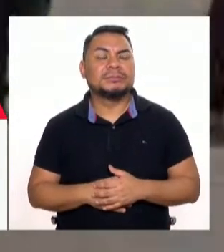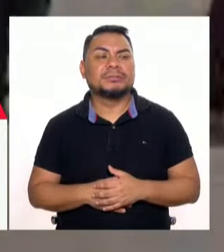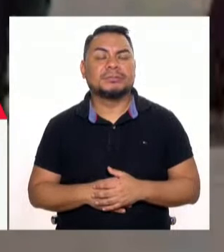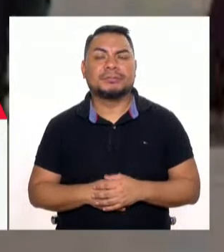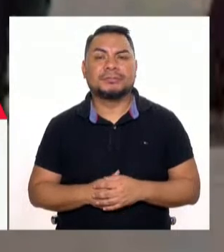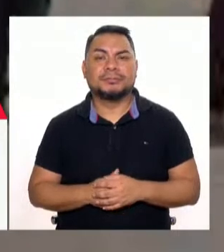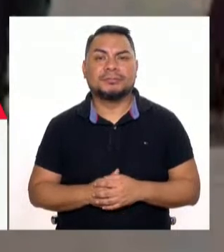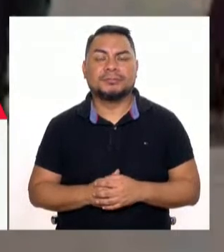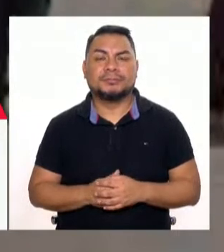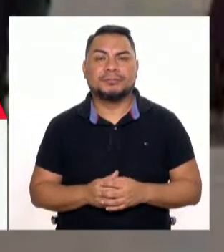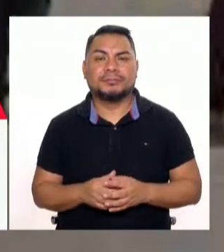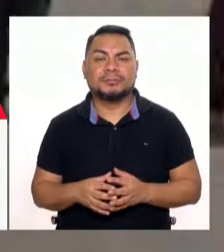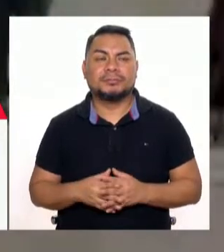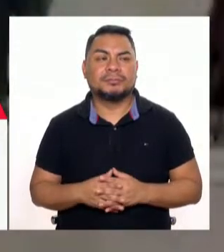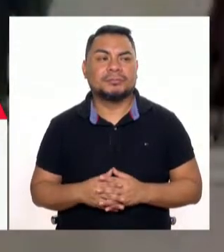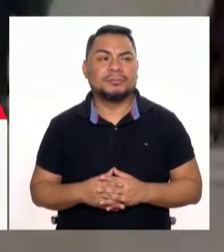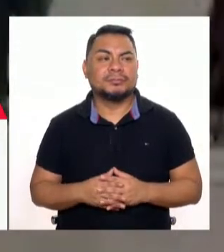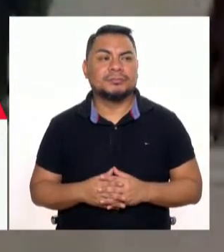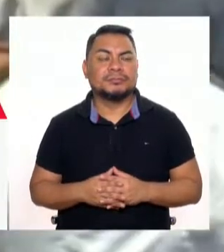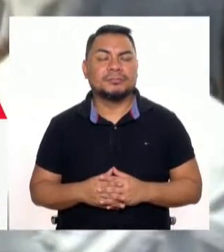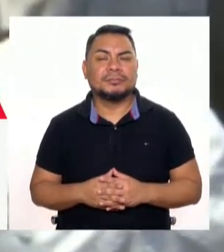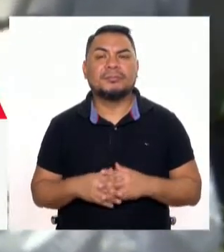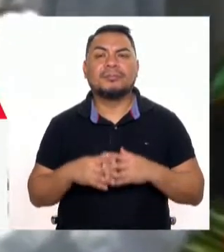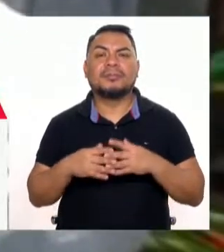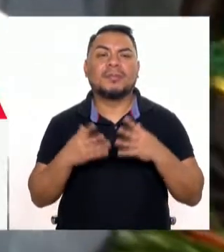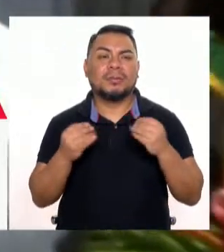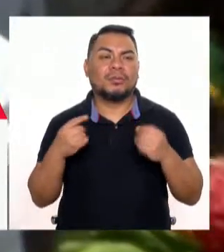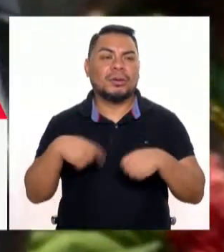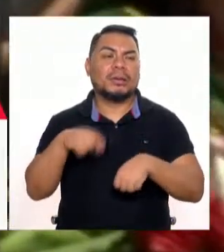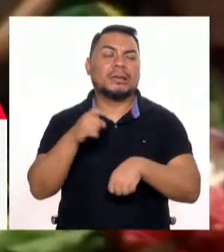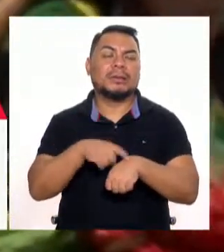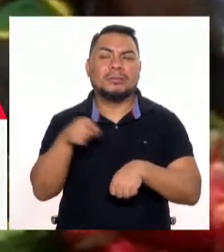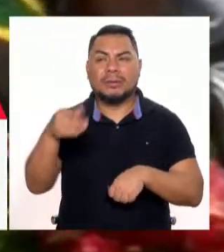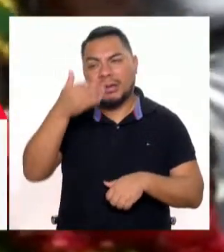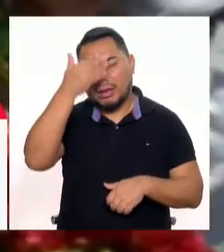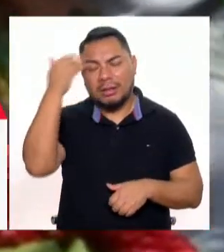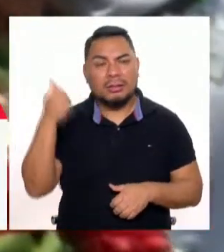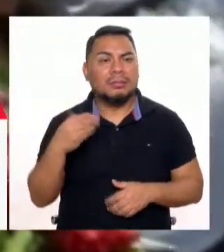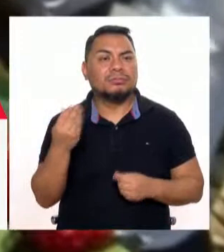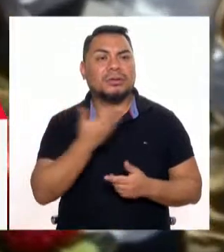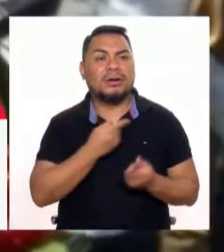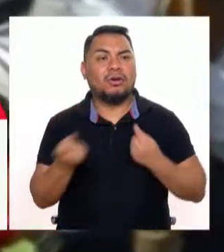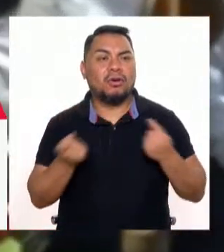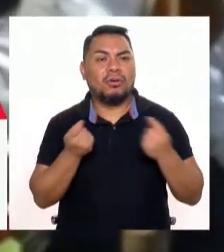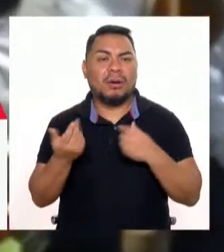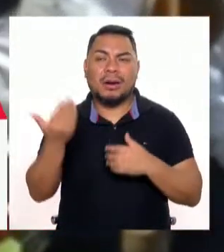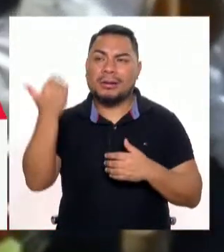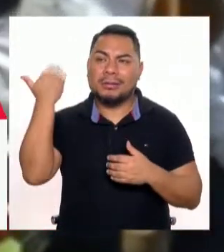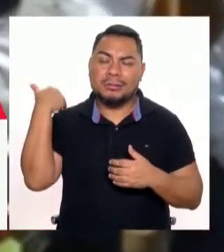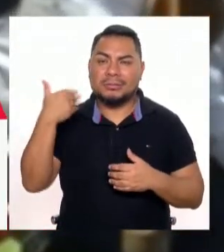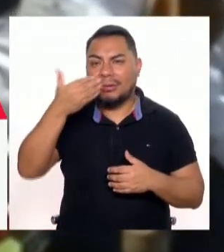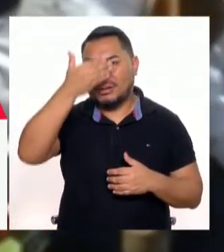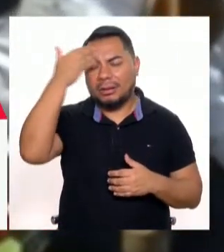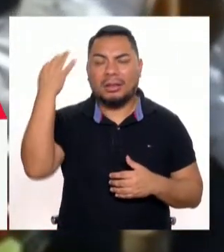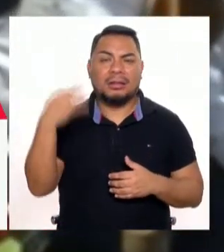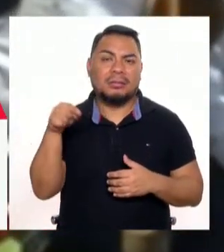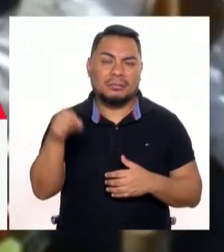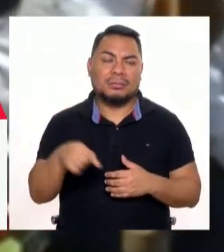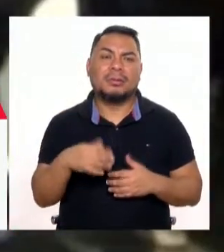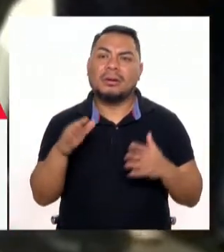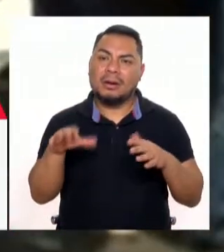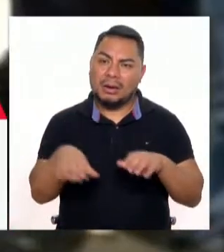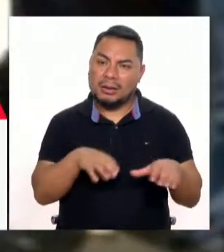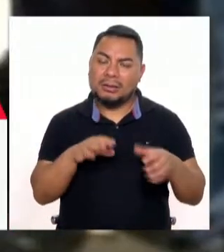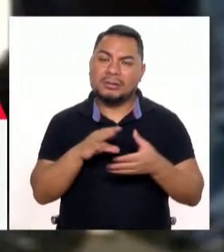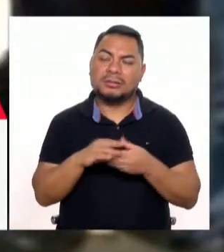los lugares sin olvidados por diferentes gobiernos que han pasado haga historia